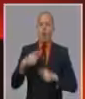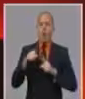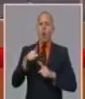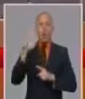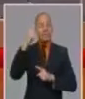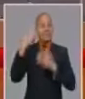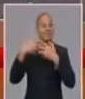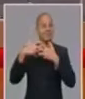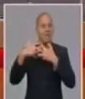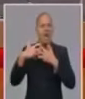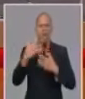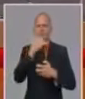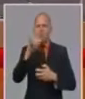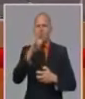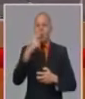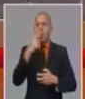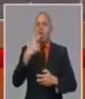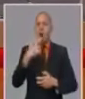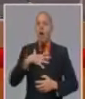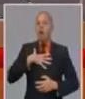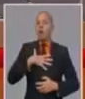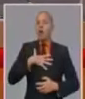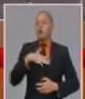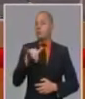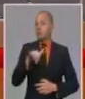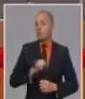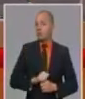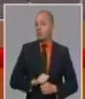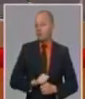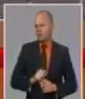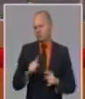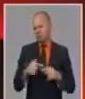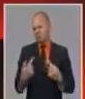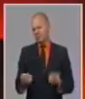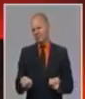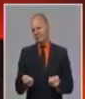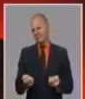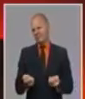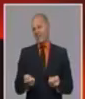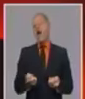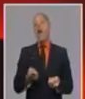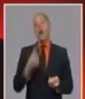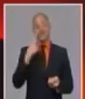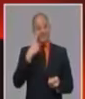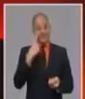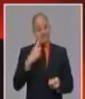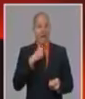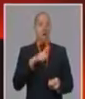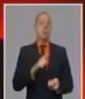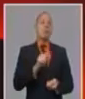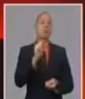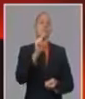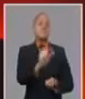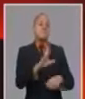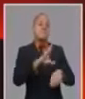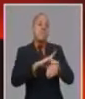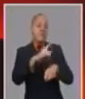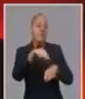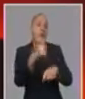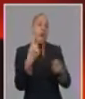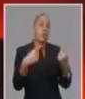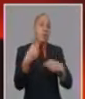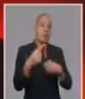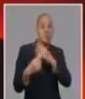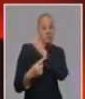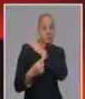respiratoria. Y eso es importante porque los pacientes que más lesiones pulmonares o más afección respiratoria tengan pueden presentar